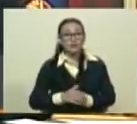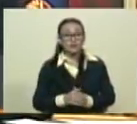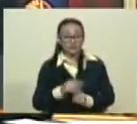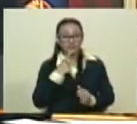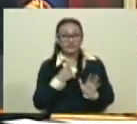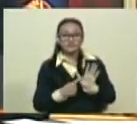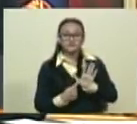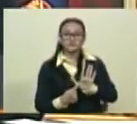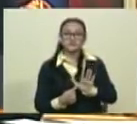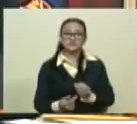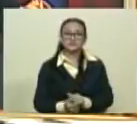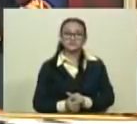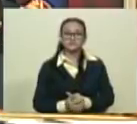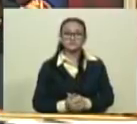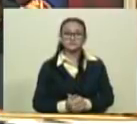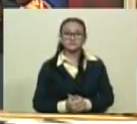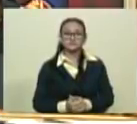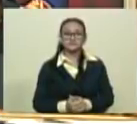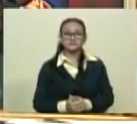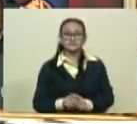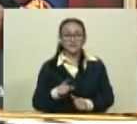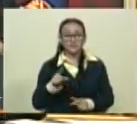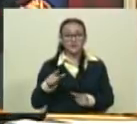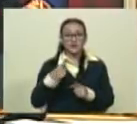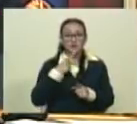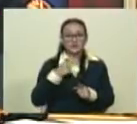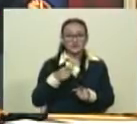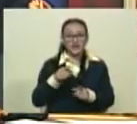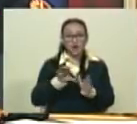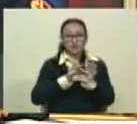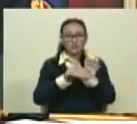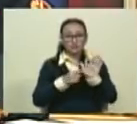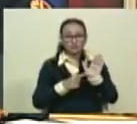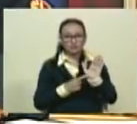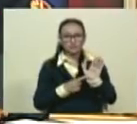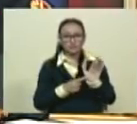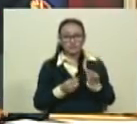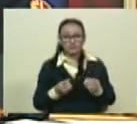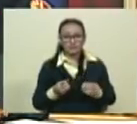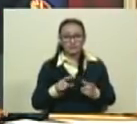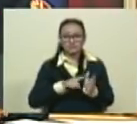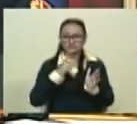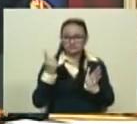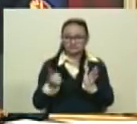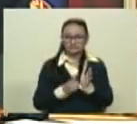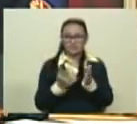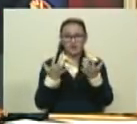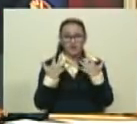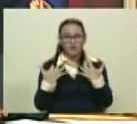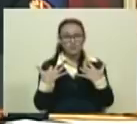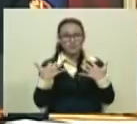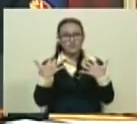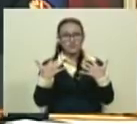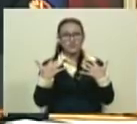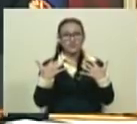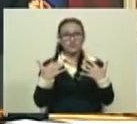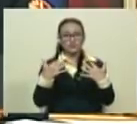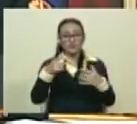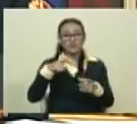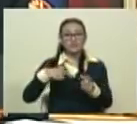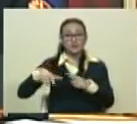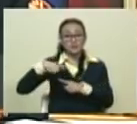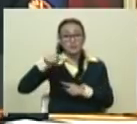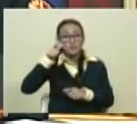Pero además de los mandatos de la Constitución, que le da carácter plenipotenciario, originario a la